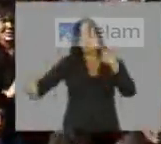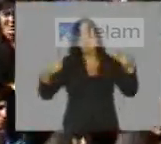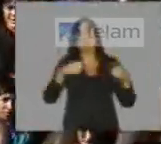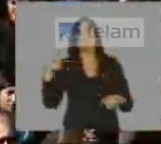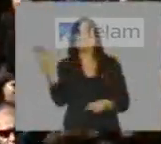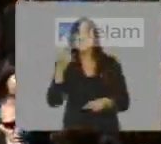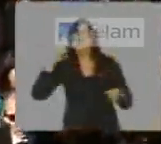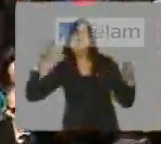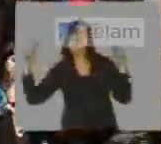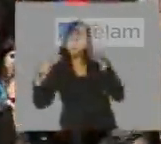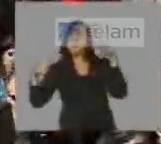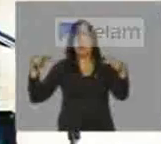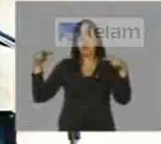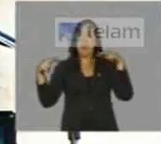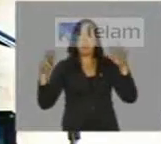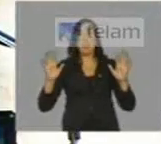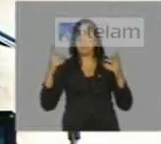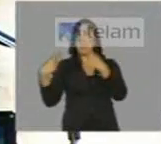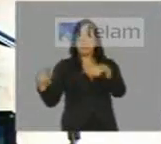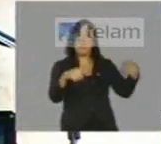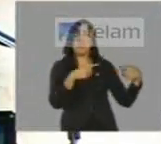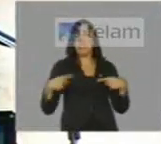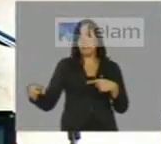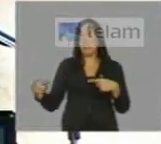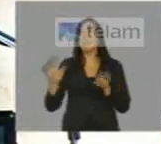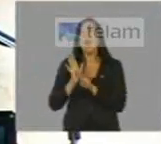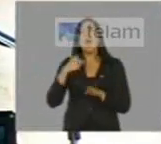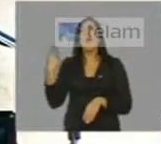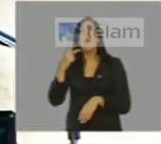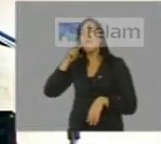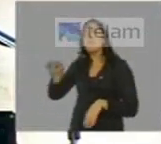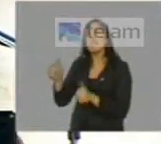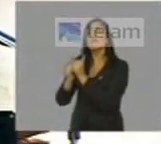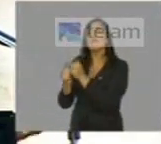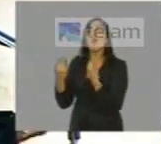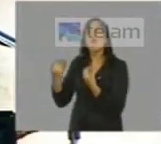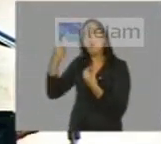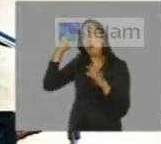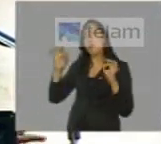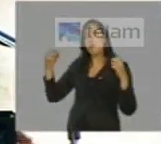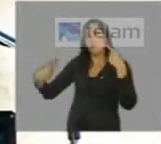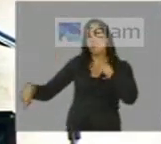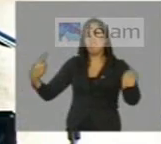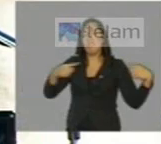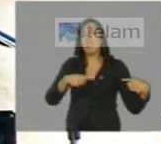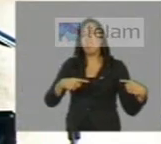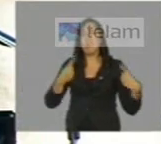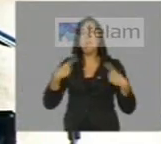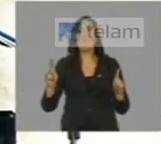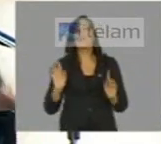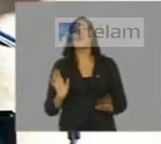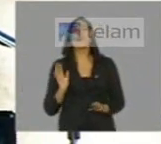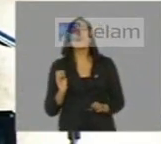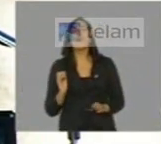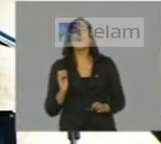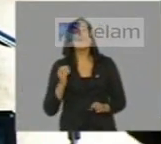visiones que uno tiene acerca de los grandes hechos históricos. Lo que no es subjetivo,